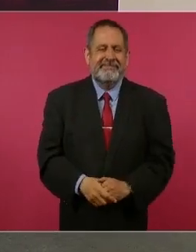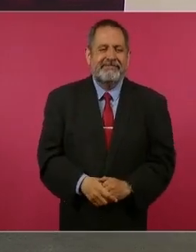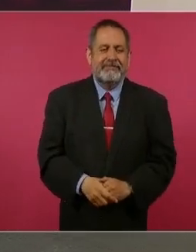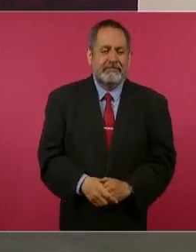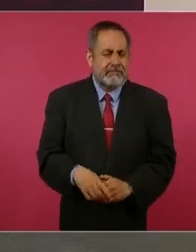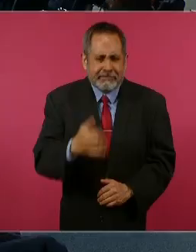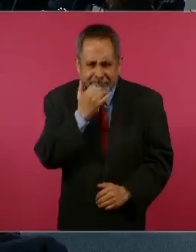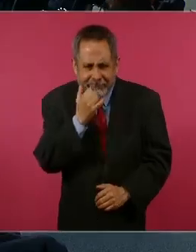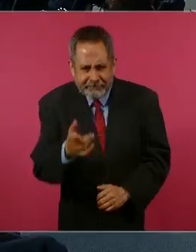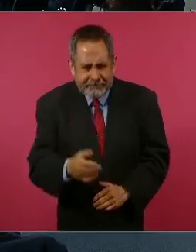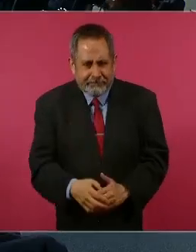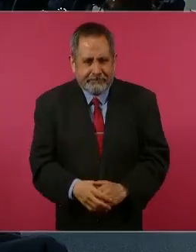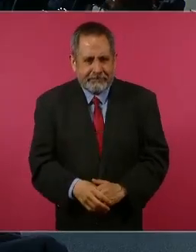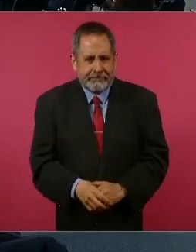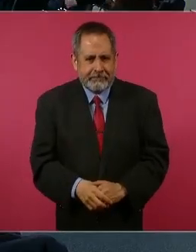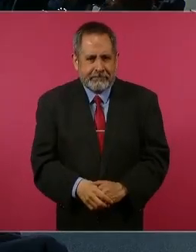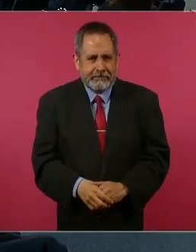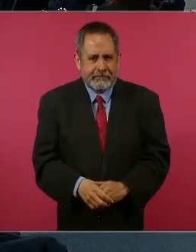la